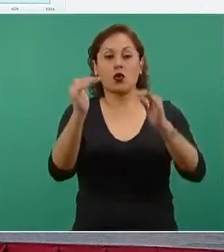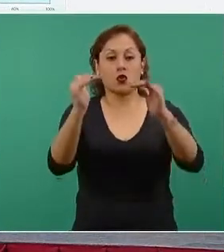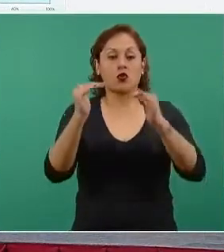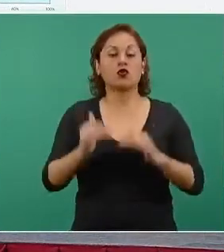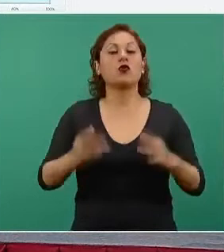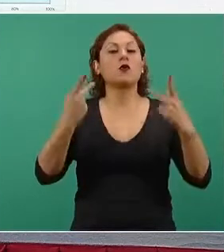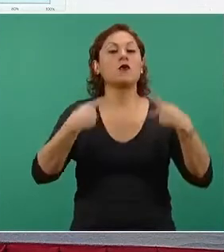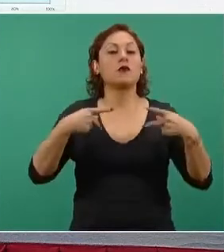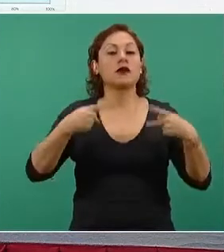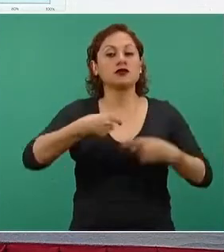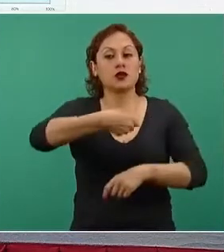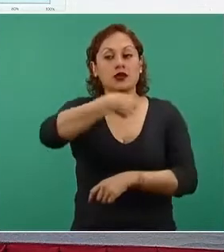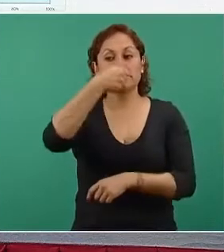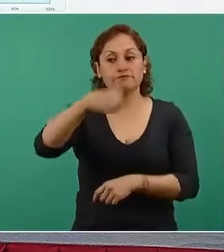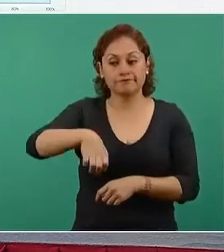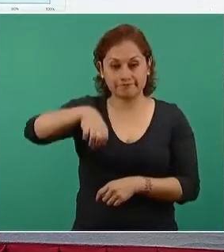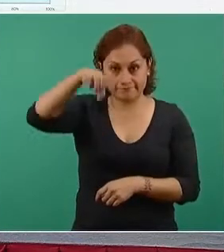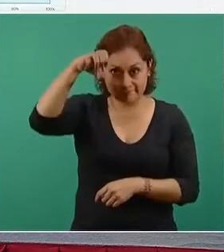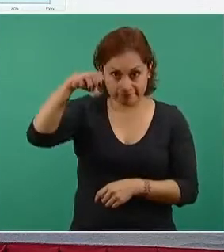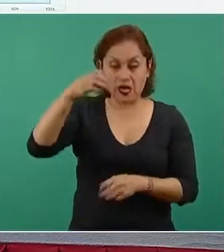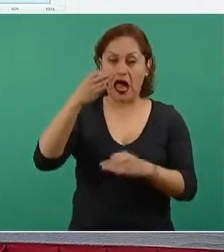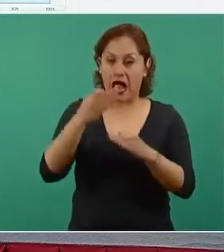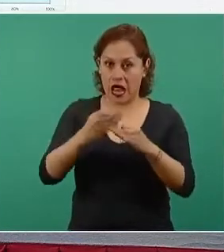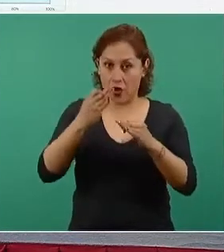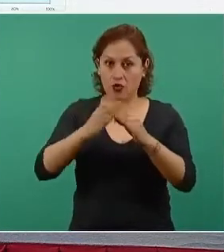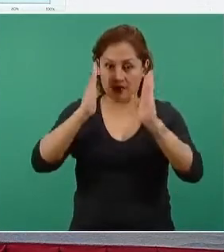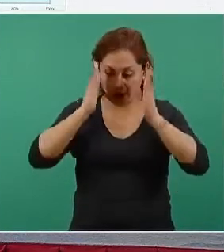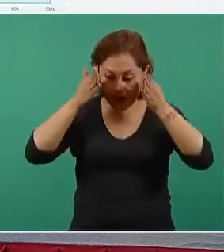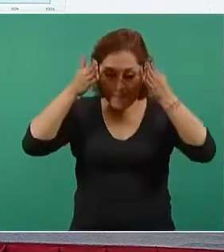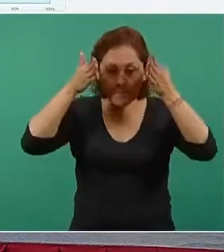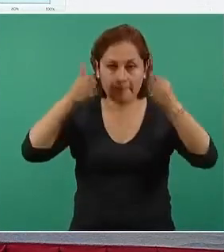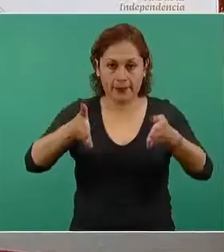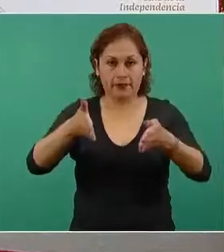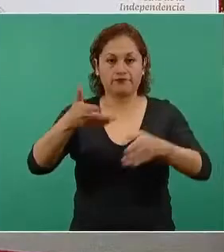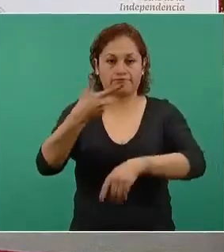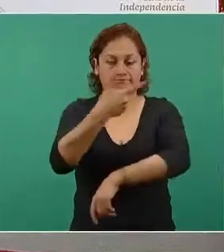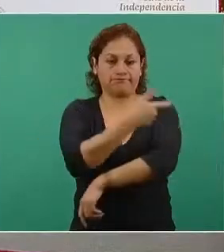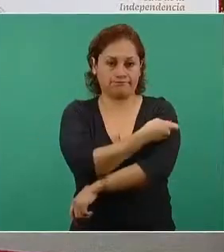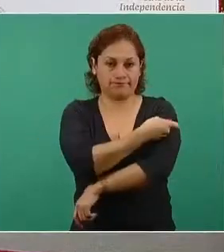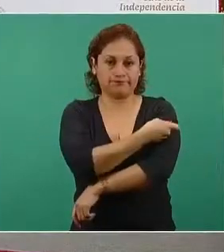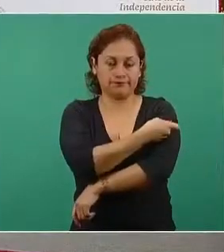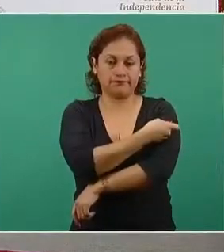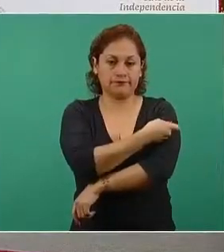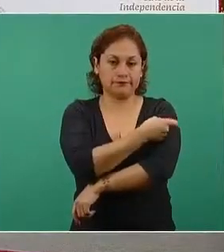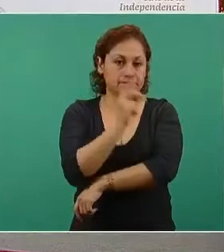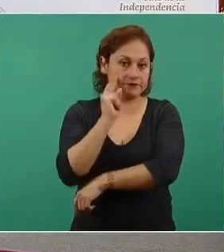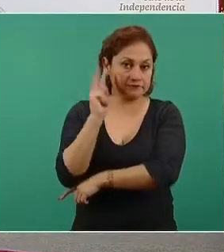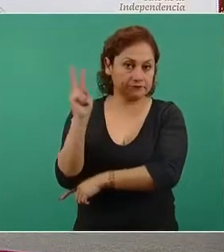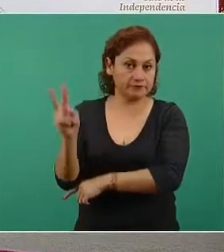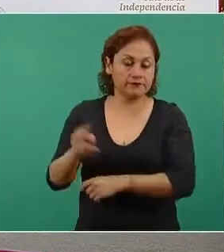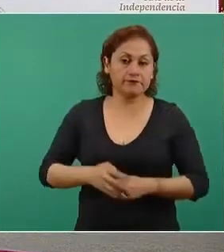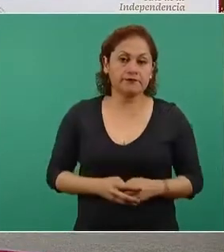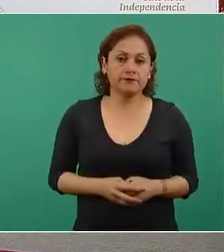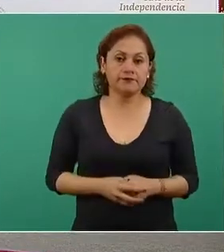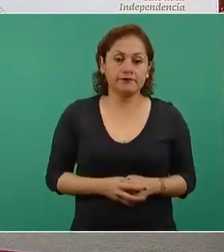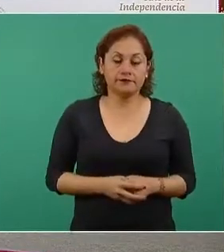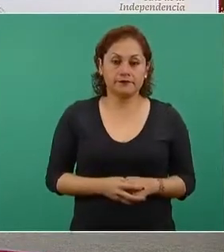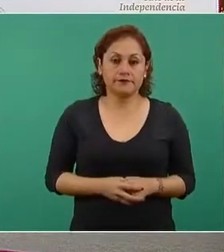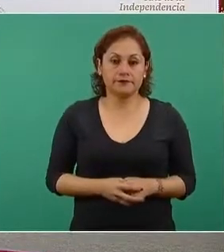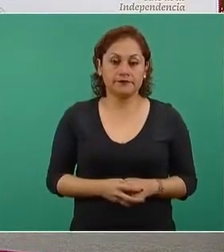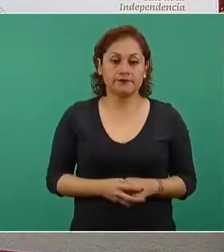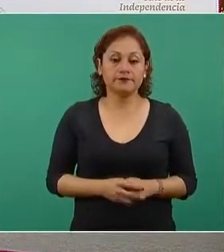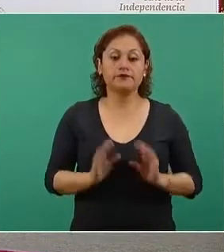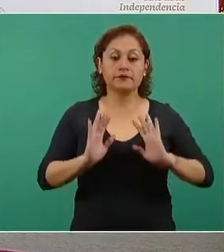que obviamente también es el punto focal actualmente de la estrategia de vacunación, pues podemos observar cómo ya